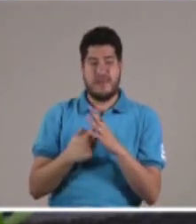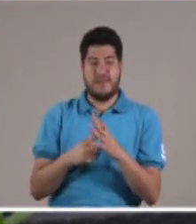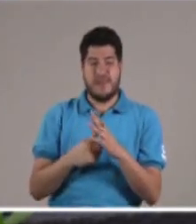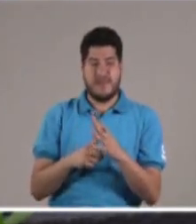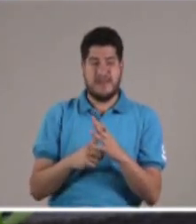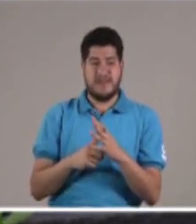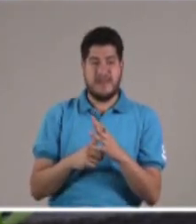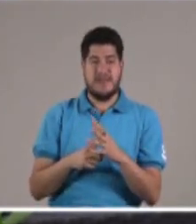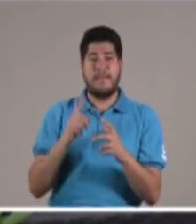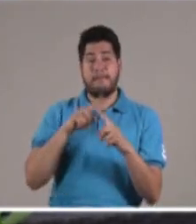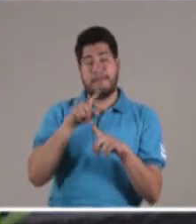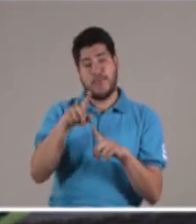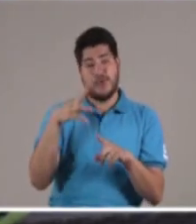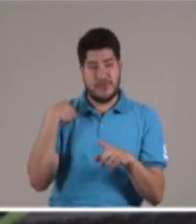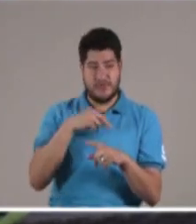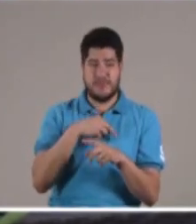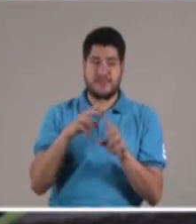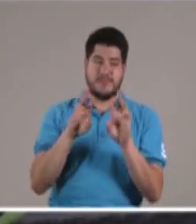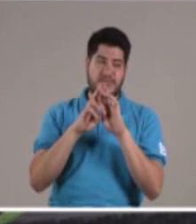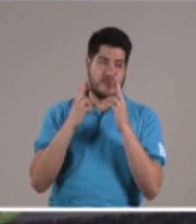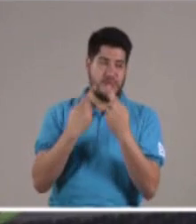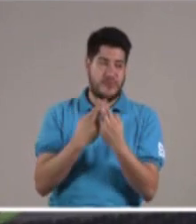dotar por eso es que nos reunimos